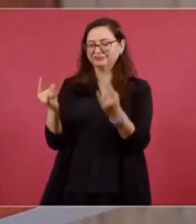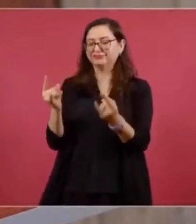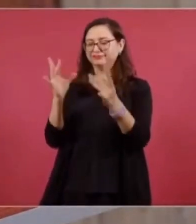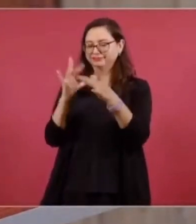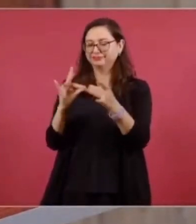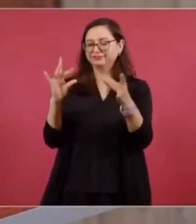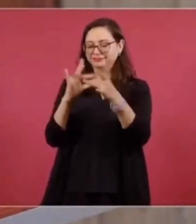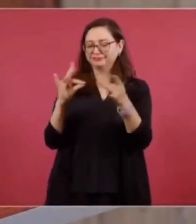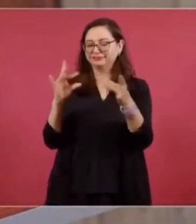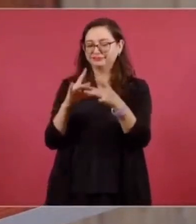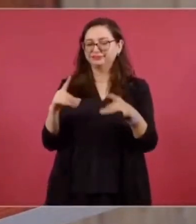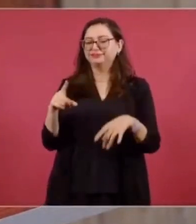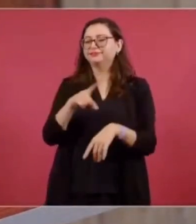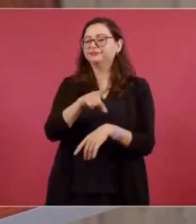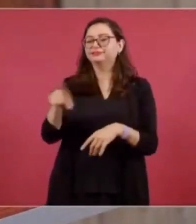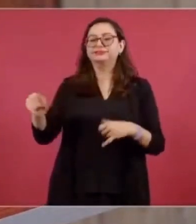acampan?